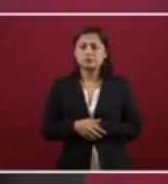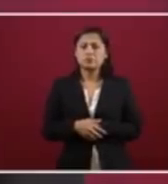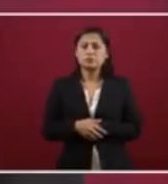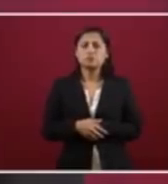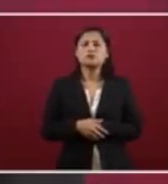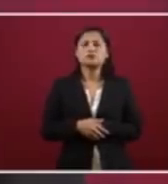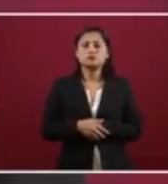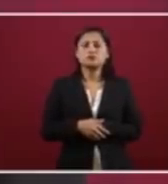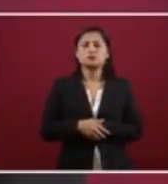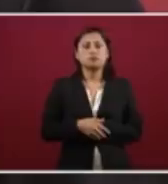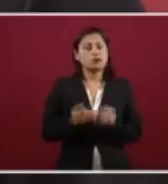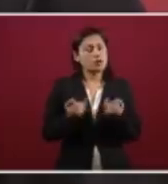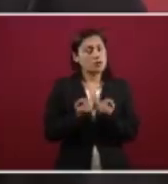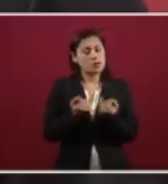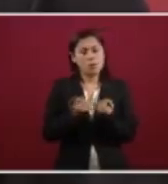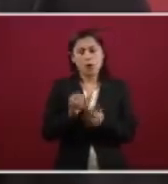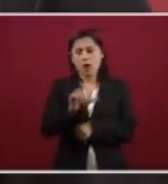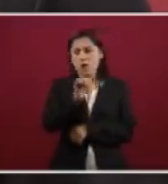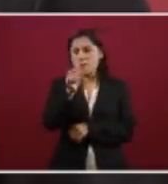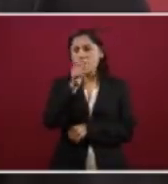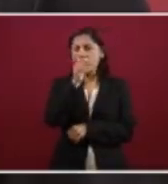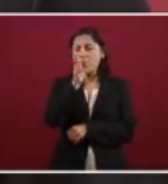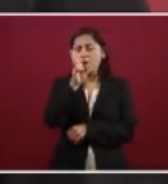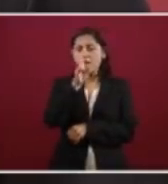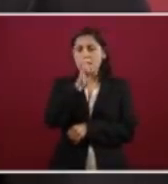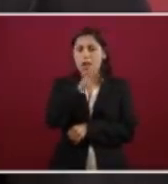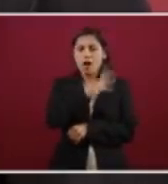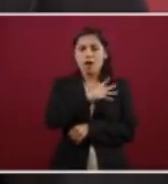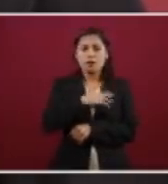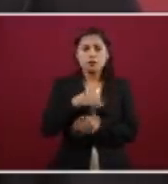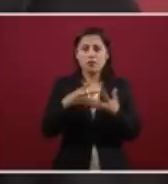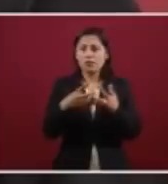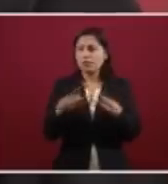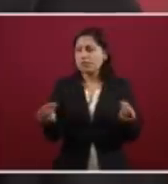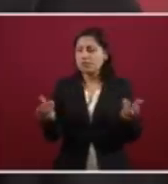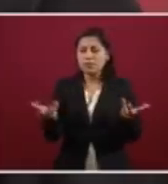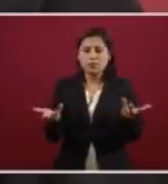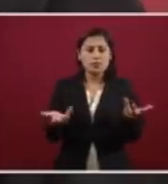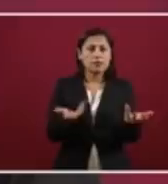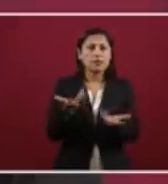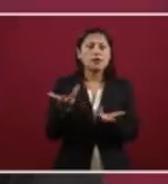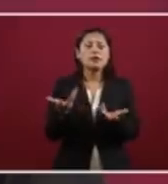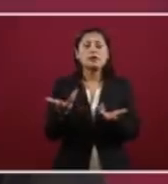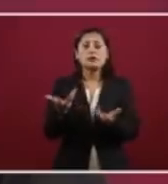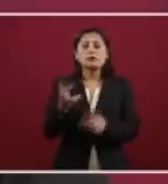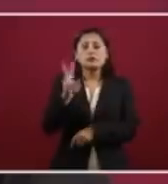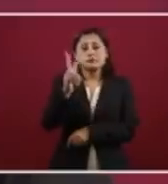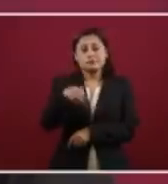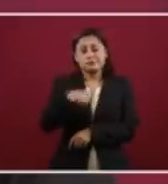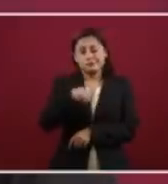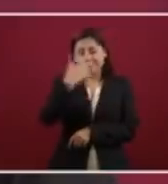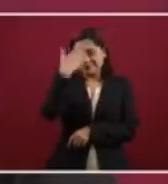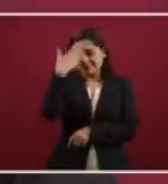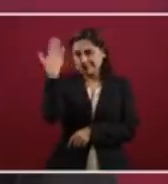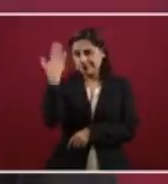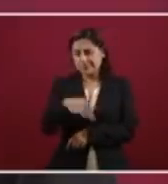tienen a sus hijos desaparecidos, y esto pues es un dolor permanente.